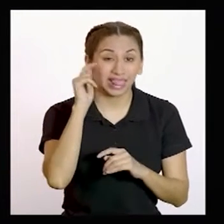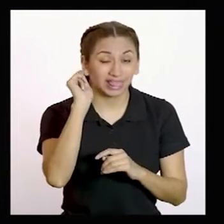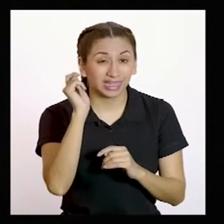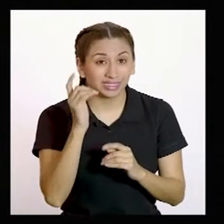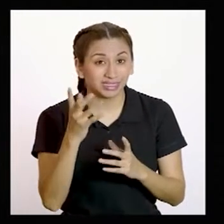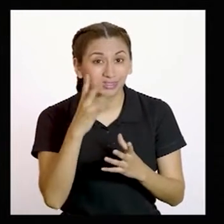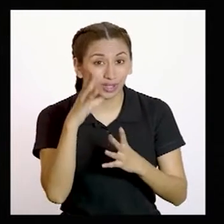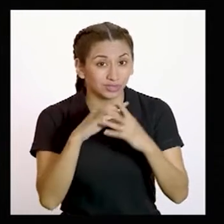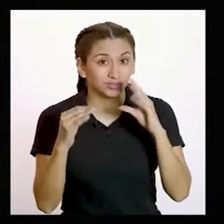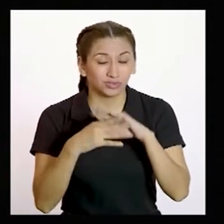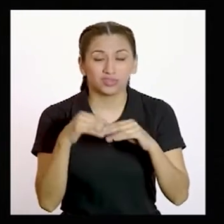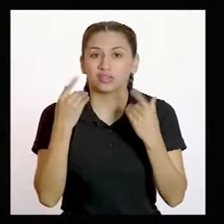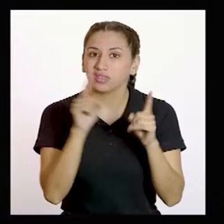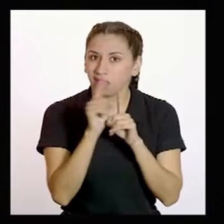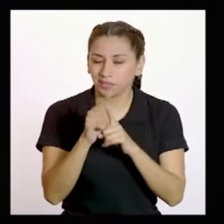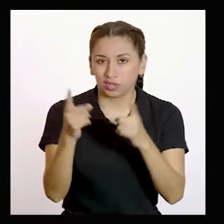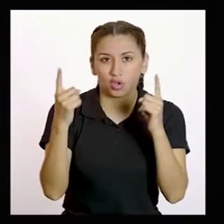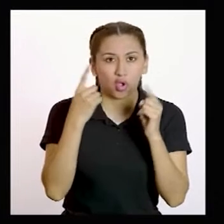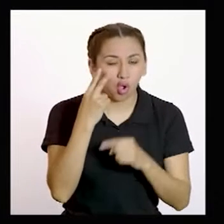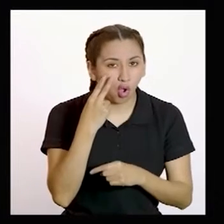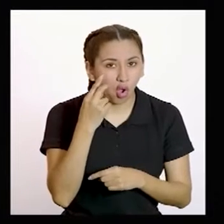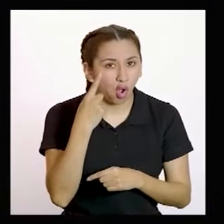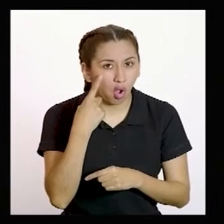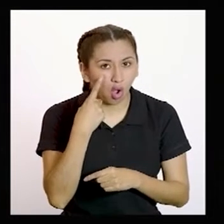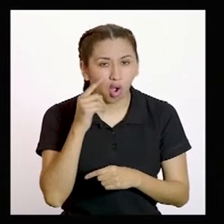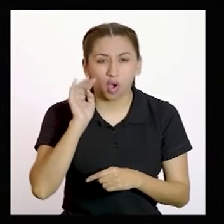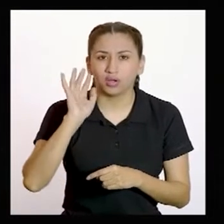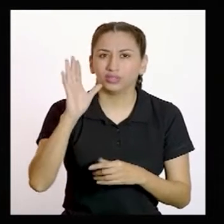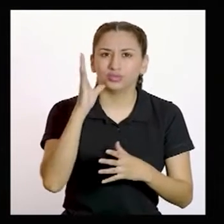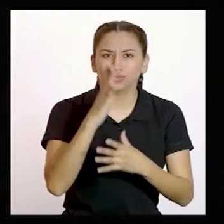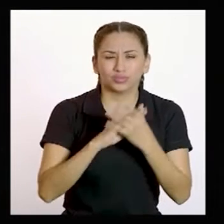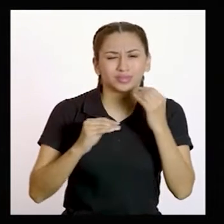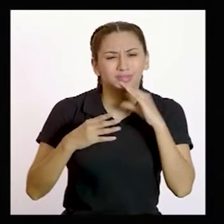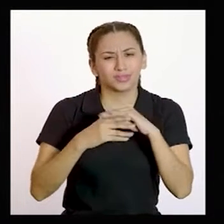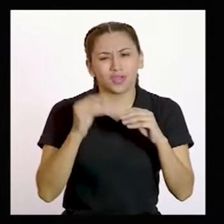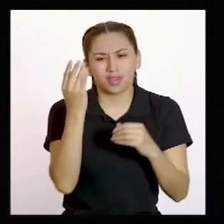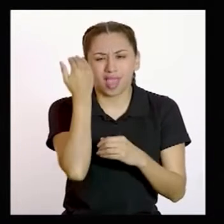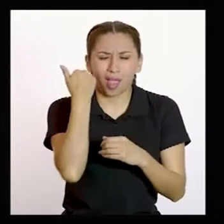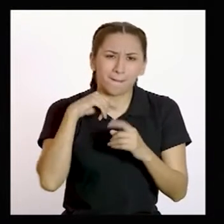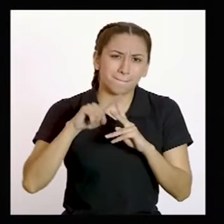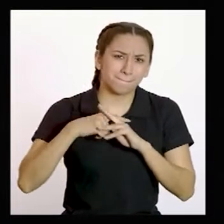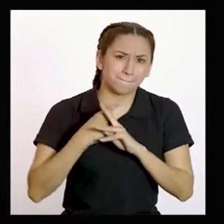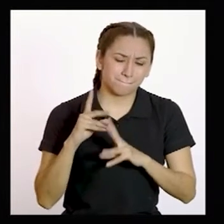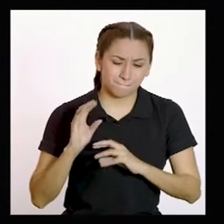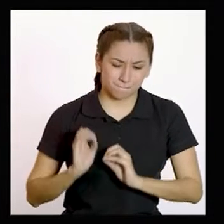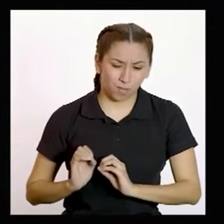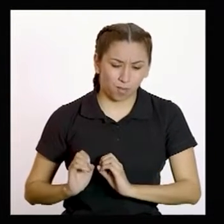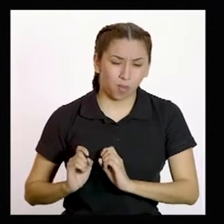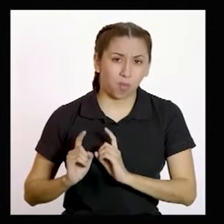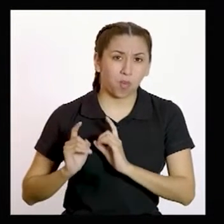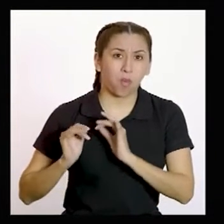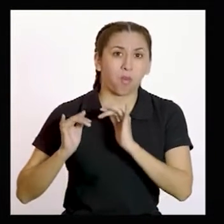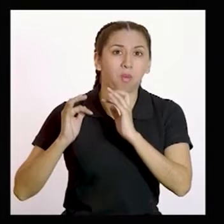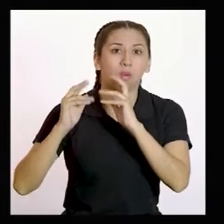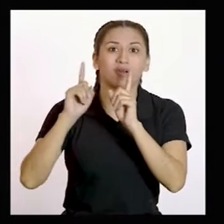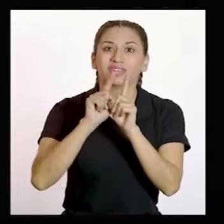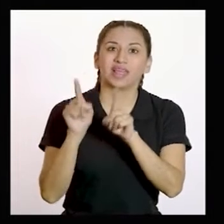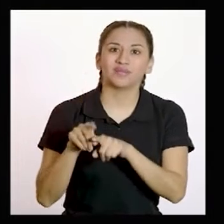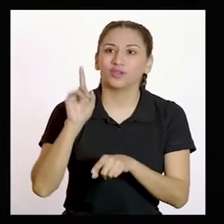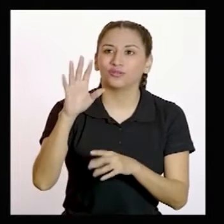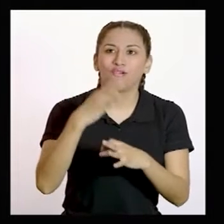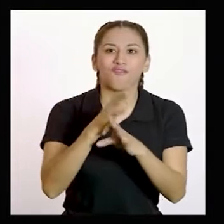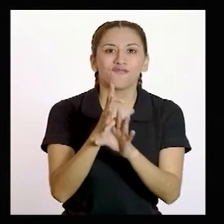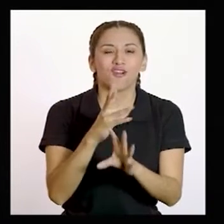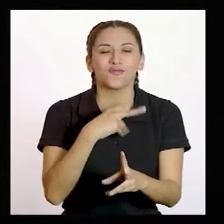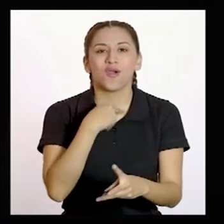este testimonio, no solo hemos podido conocer los inicios de su fructífera trayectoria, sino también su estilo